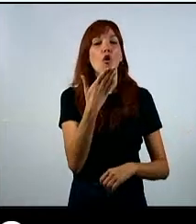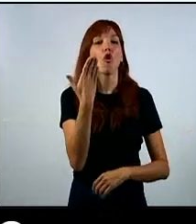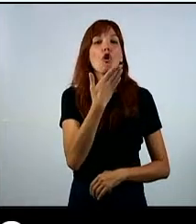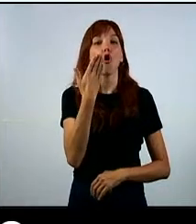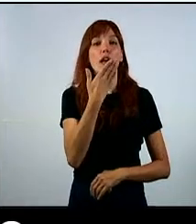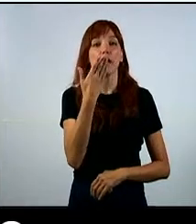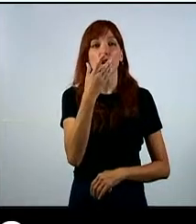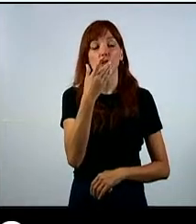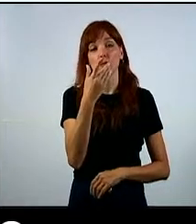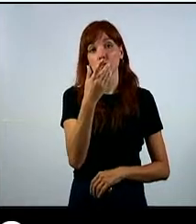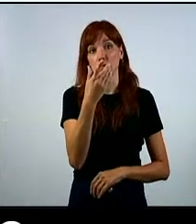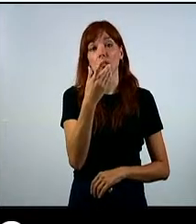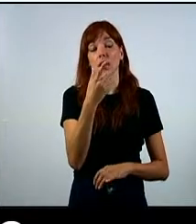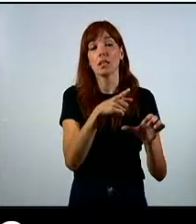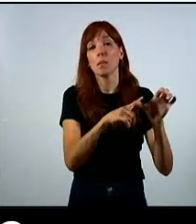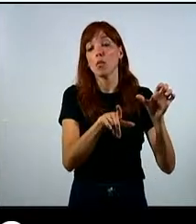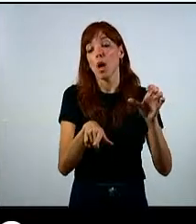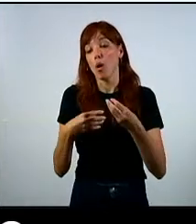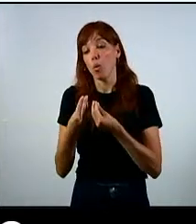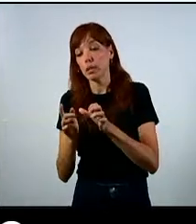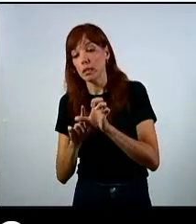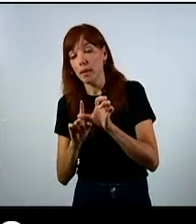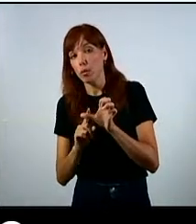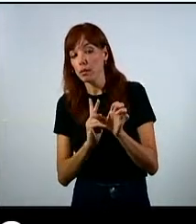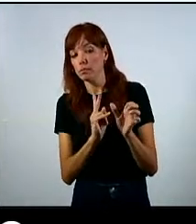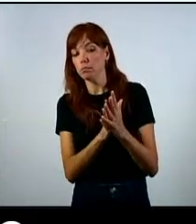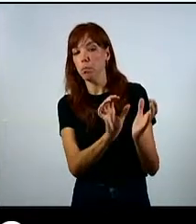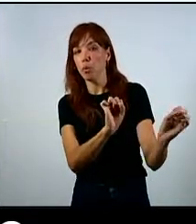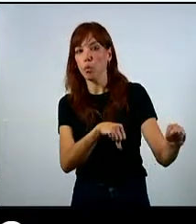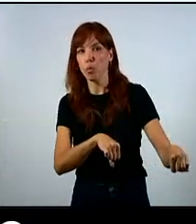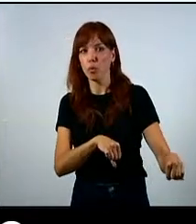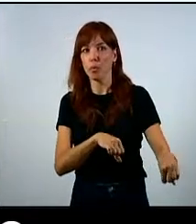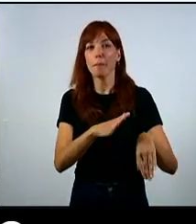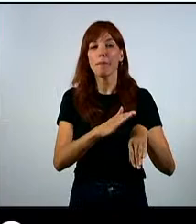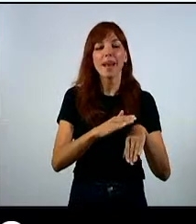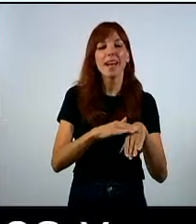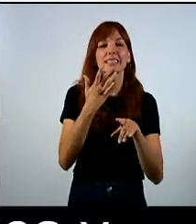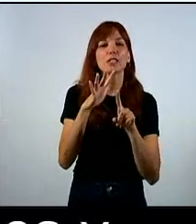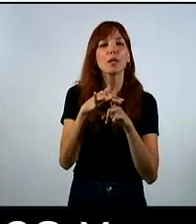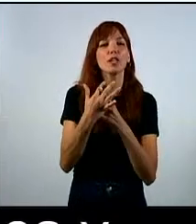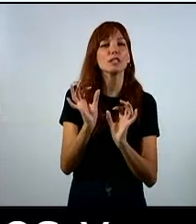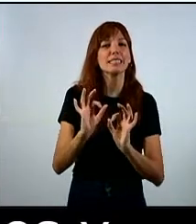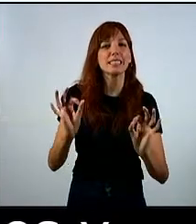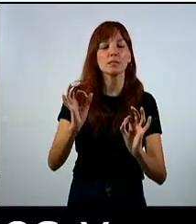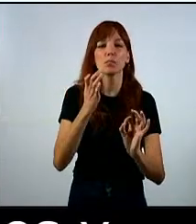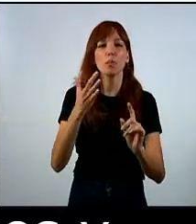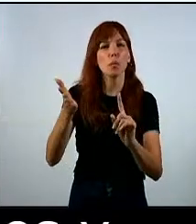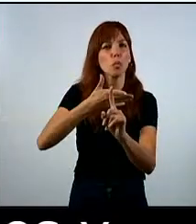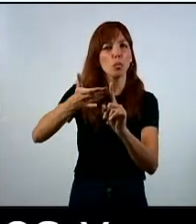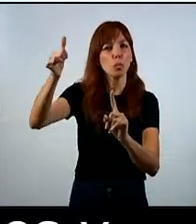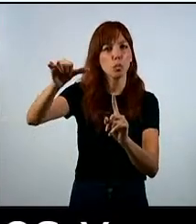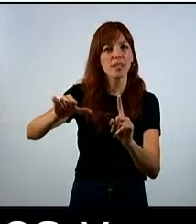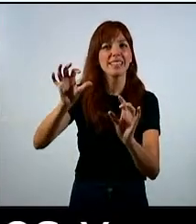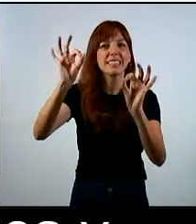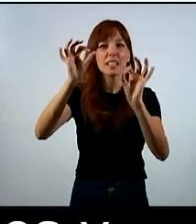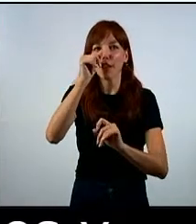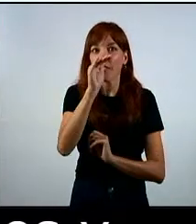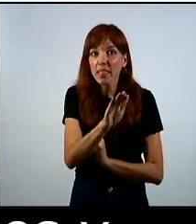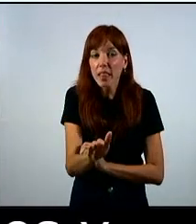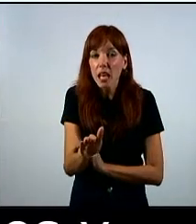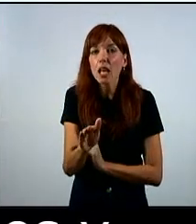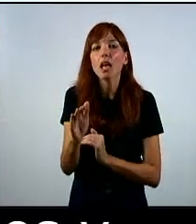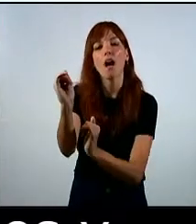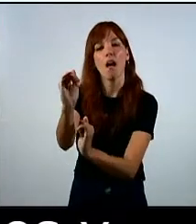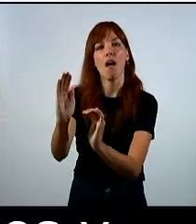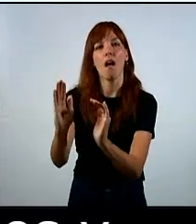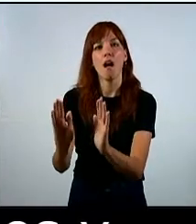Psicólogos de Extremadura y la Junta de Extremadura para atender a este tipo de casos, violencia de género infantil, en el lugar